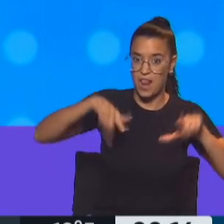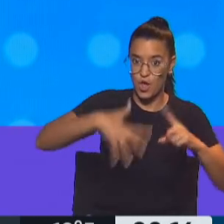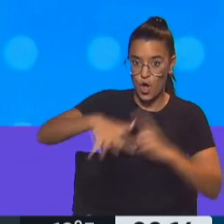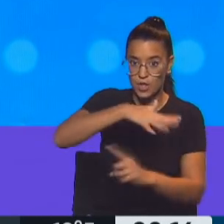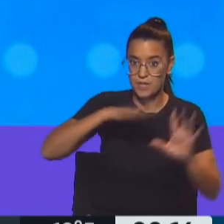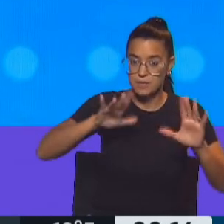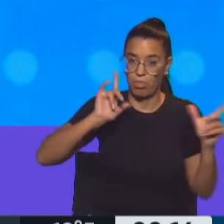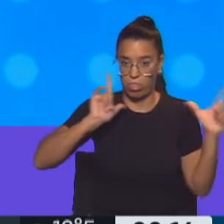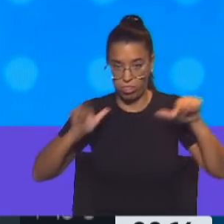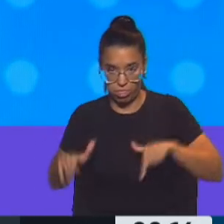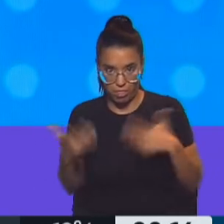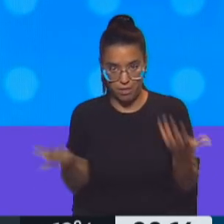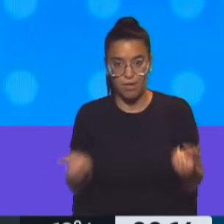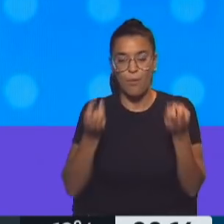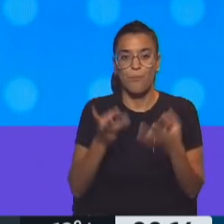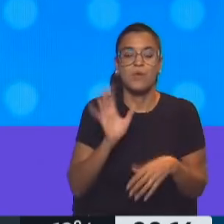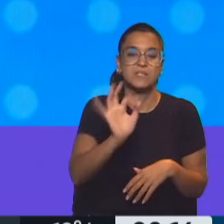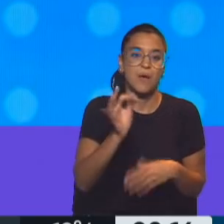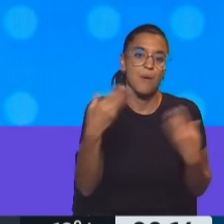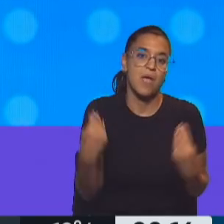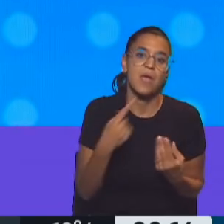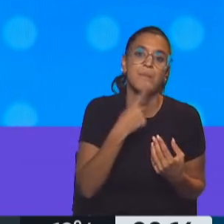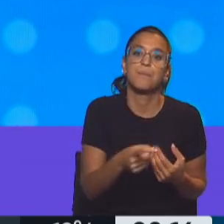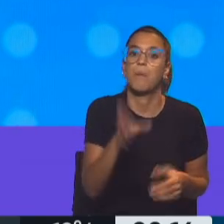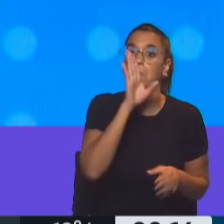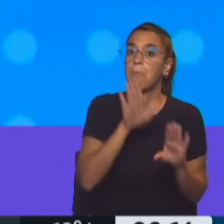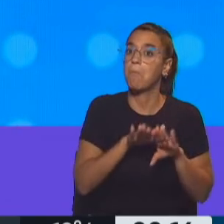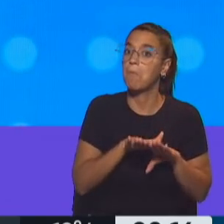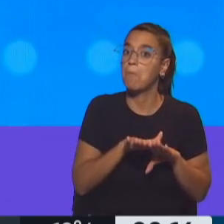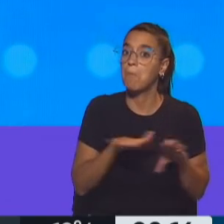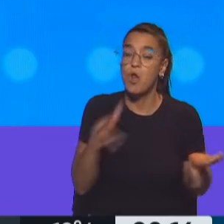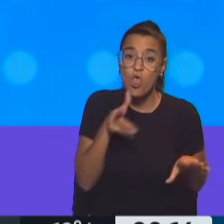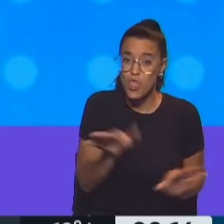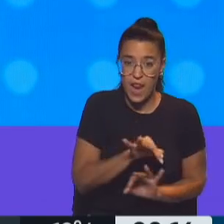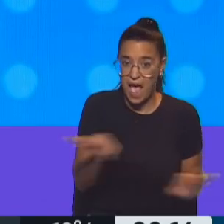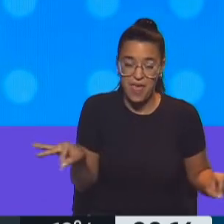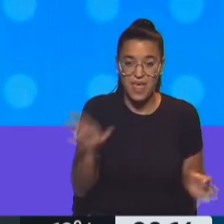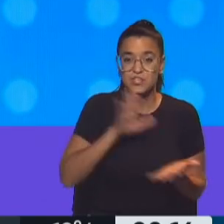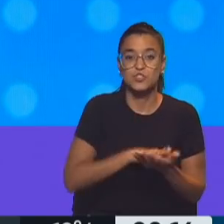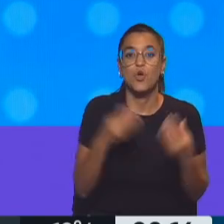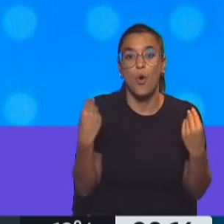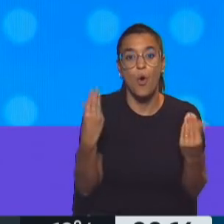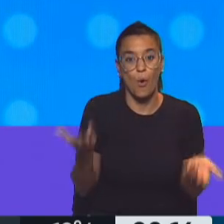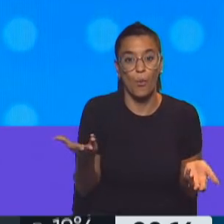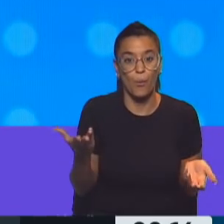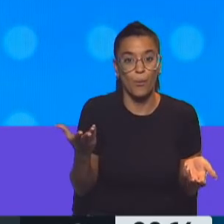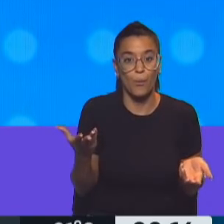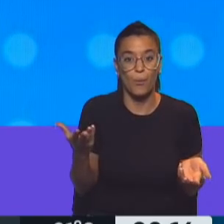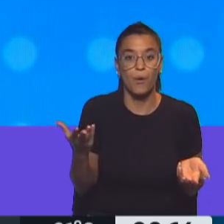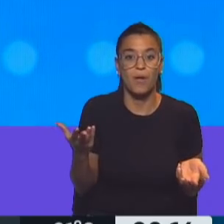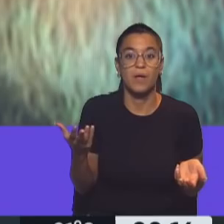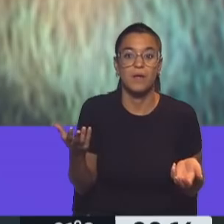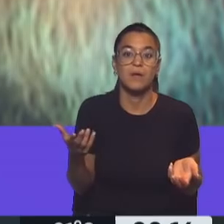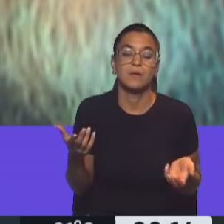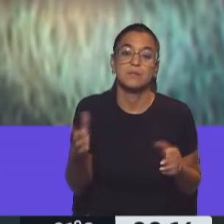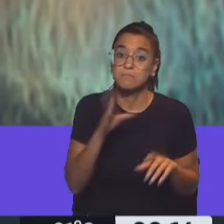aparece muy devaluada sobre todo teniendo en cuenta que se mantuvo un absoluto silencio sobre lo que significa precisamente el